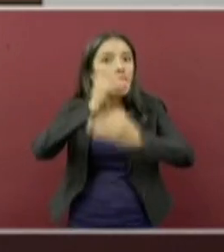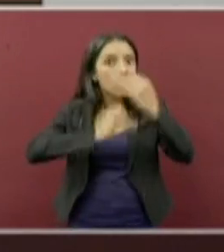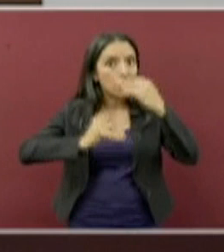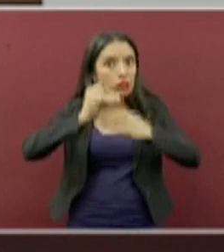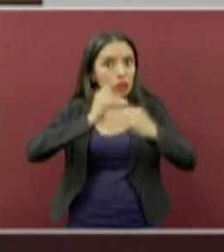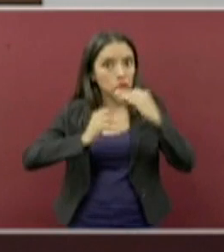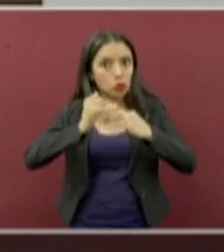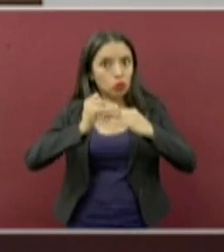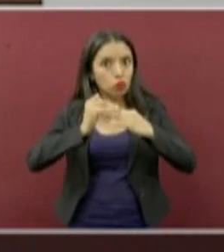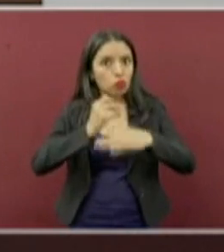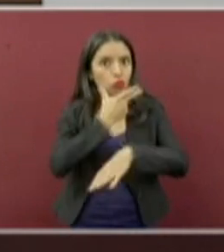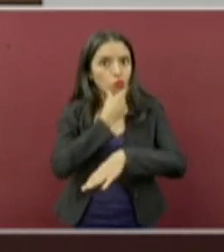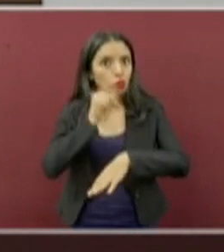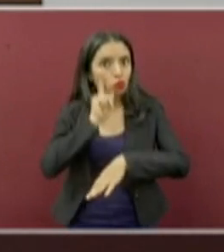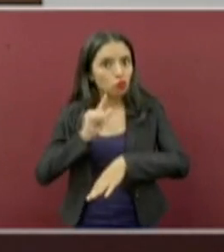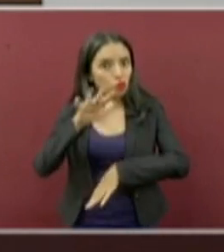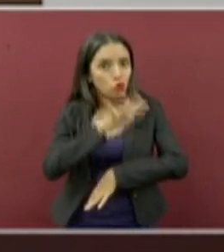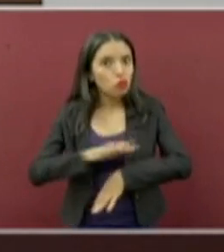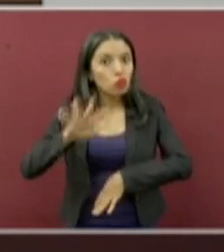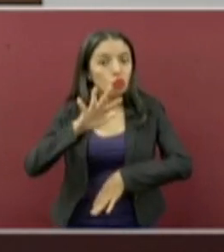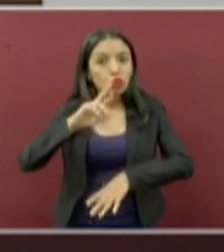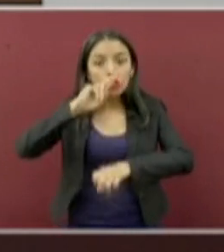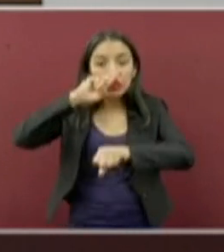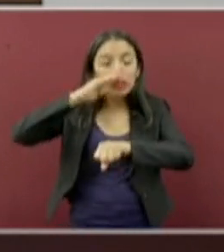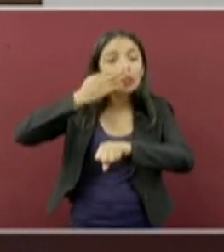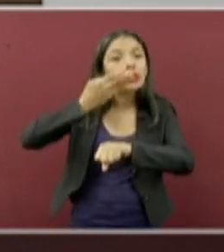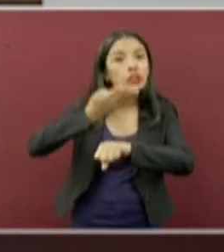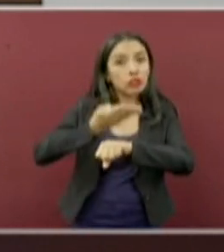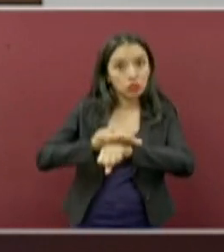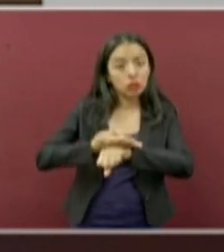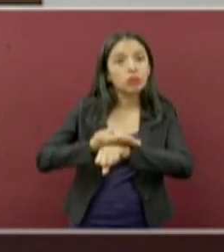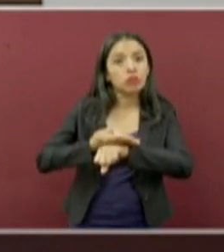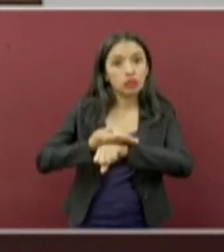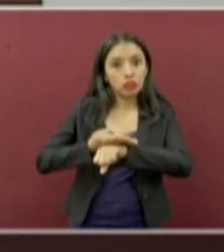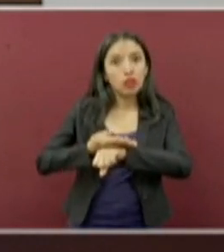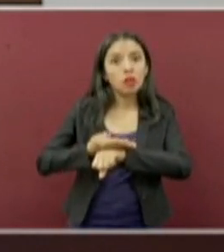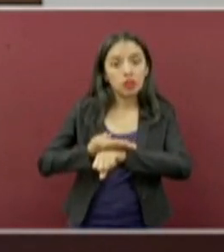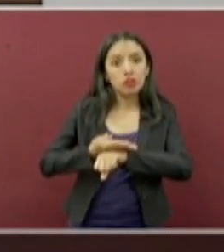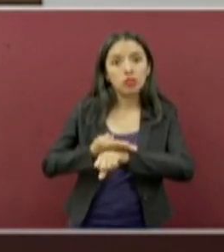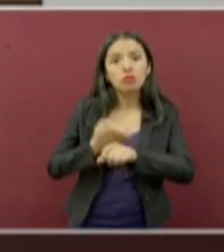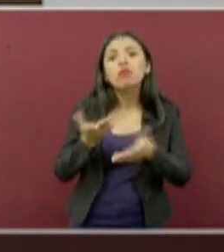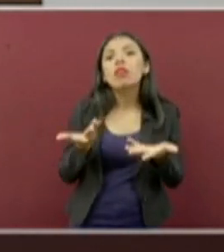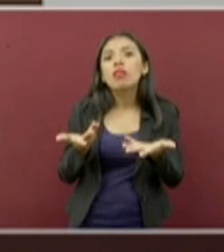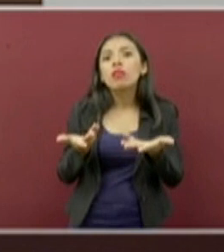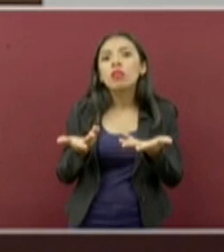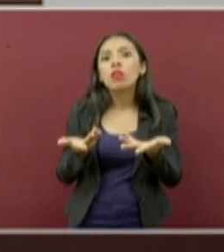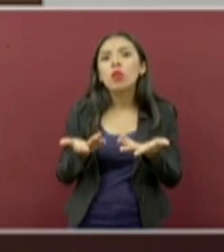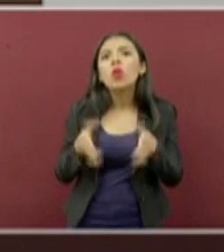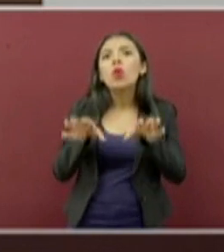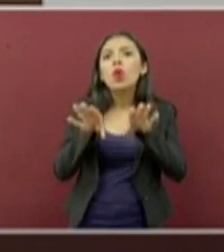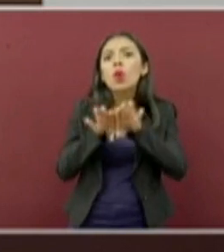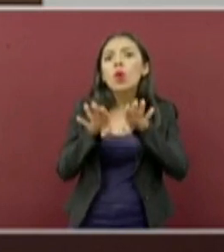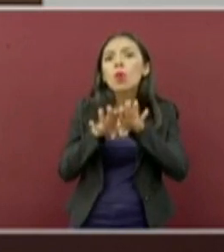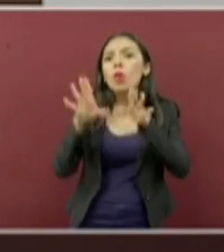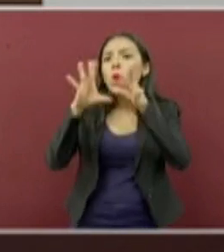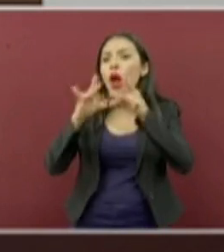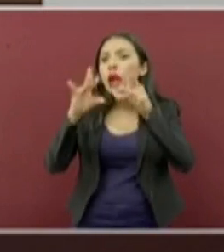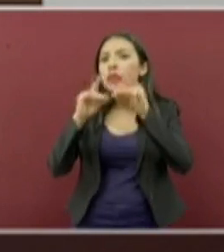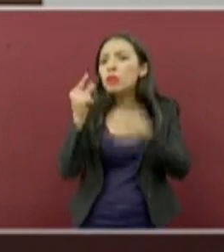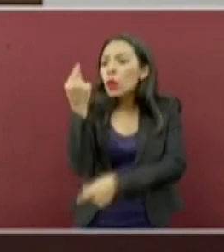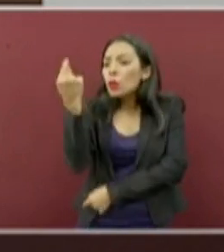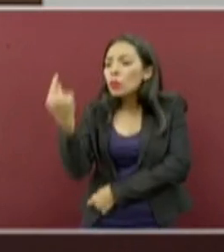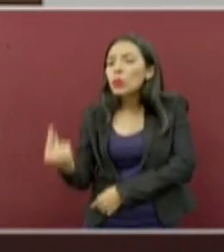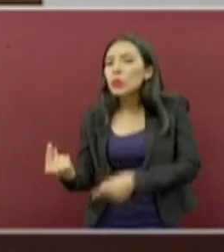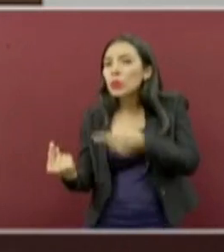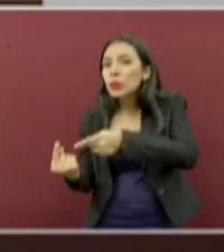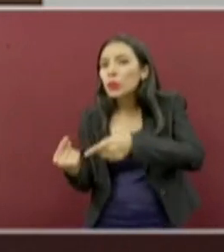todos y todas somos responsables de lo que le decimos a nuestros pequeños en